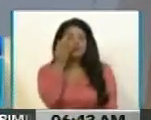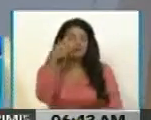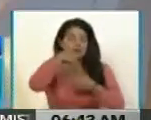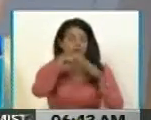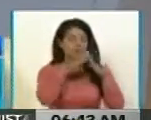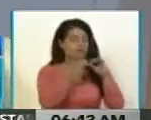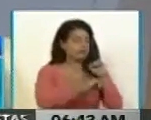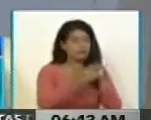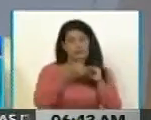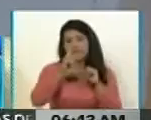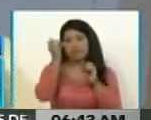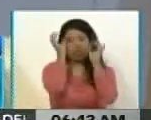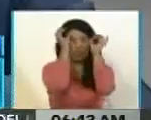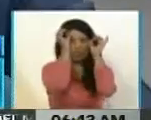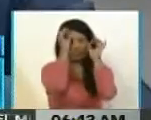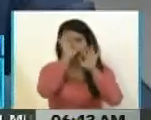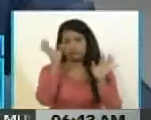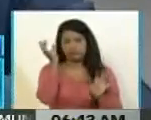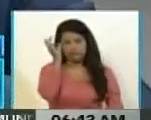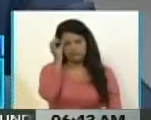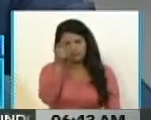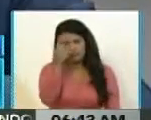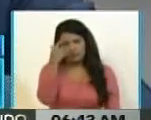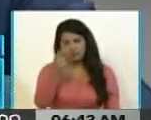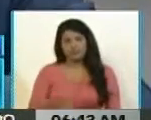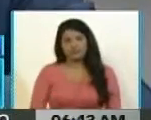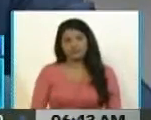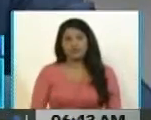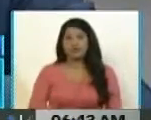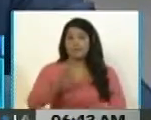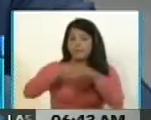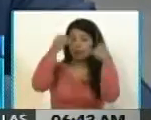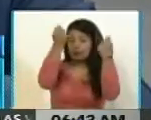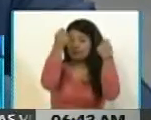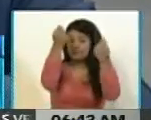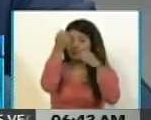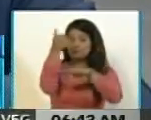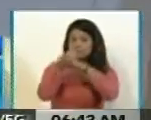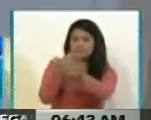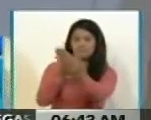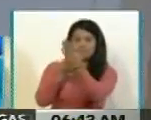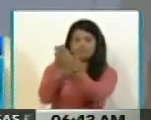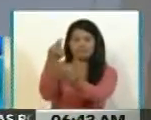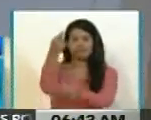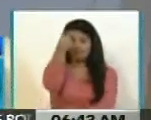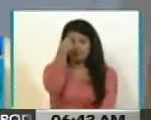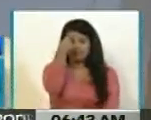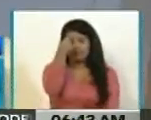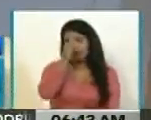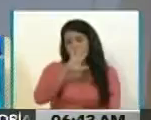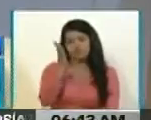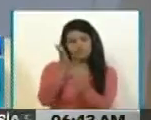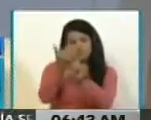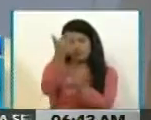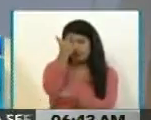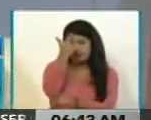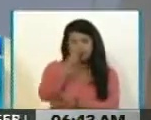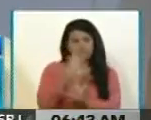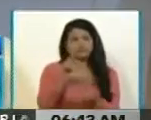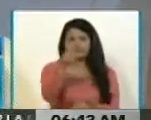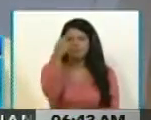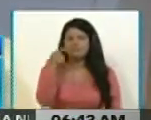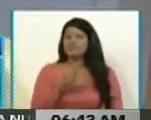de familia, nos ha tocado inventar. ¿Estás hablando entonces del condicionamiento que hace la publicidad? Por supuesto, no nos quepa ninguna